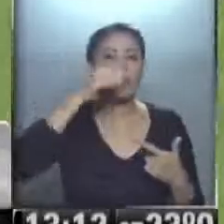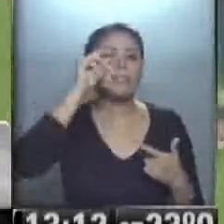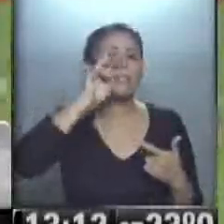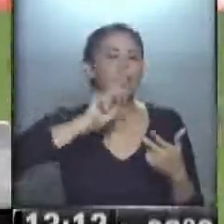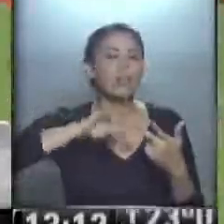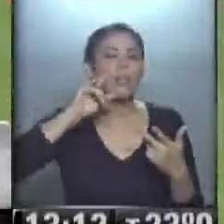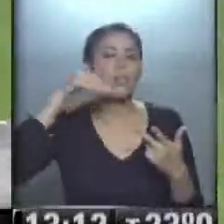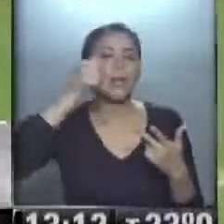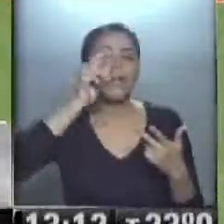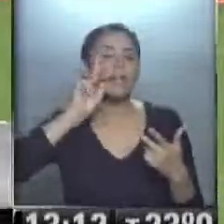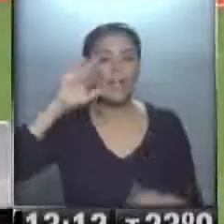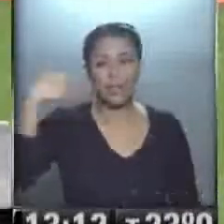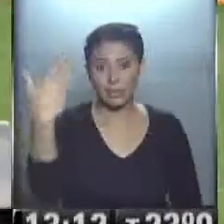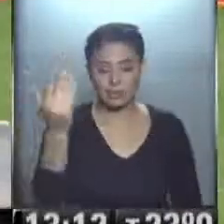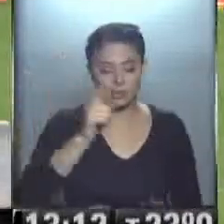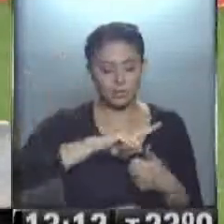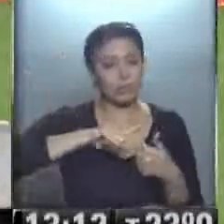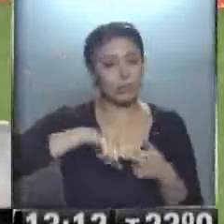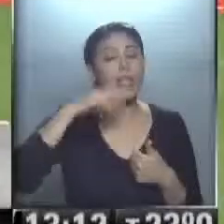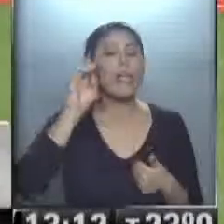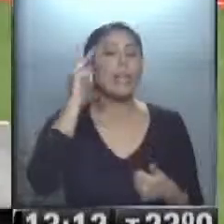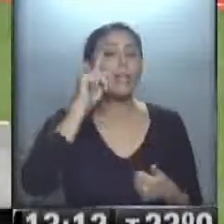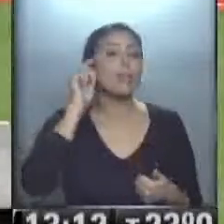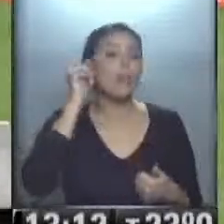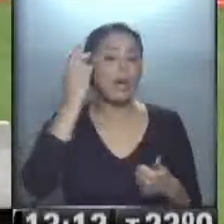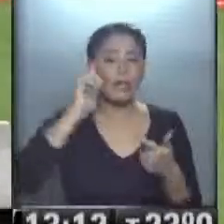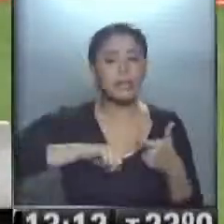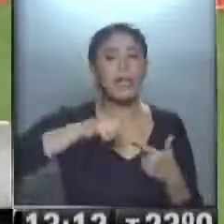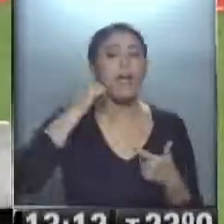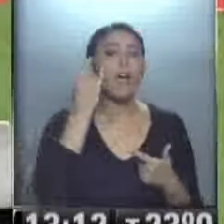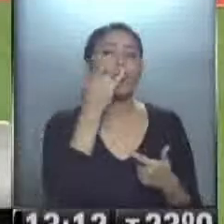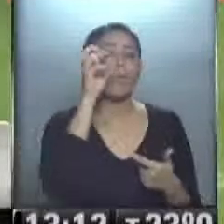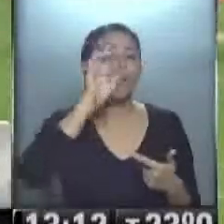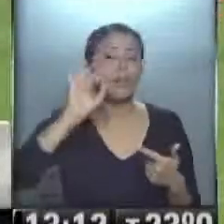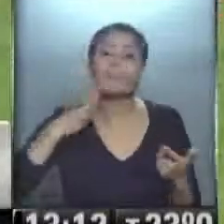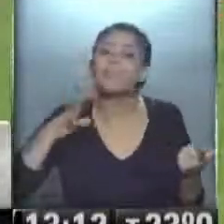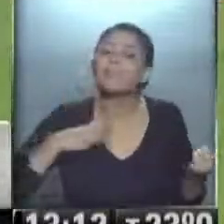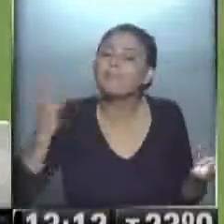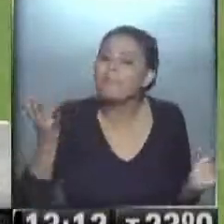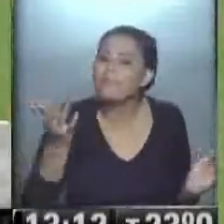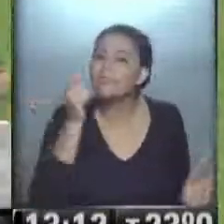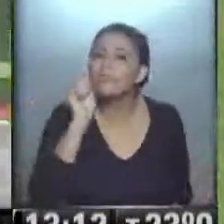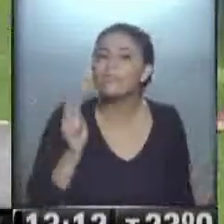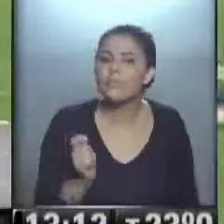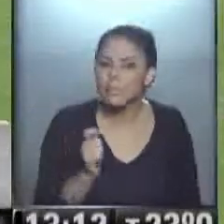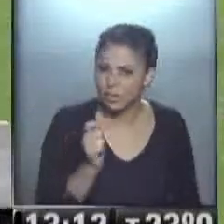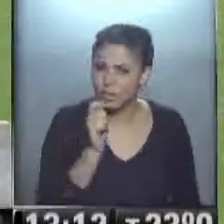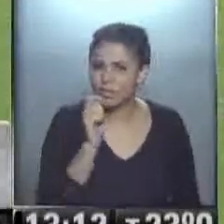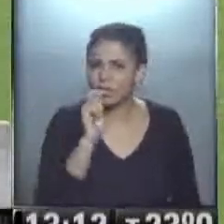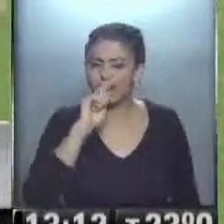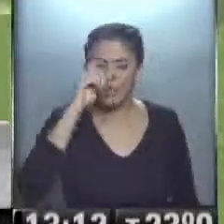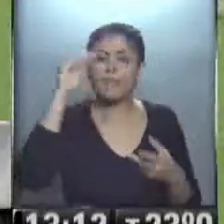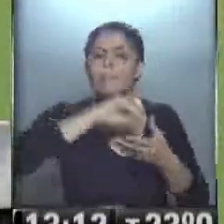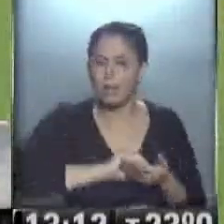María. Y arriba, hay una duda todavía, Higuaín y Agüero más que confirmados, pero no se sabe quién va a estar dentro de ese